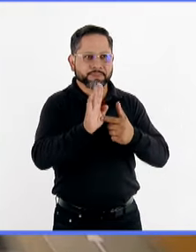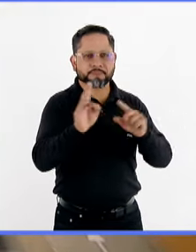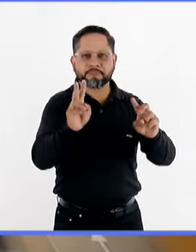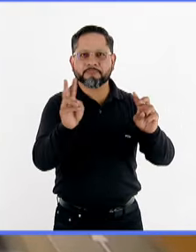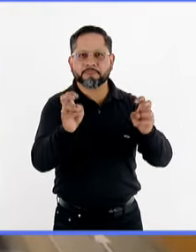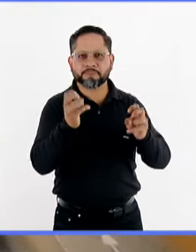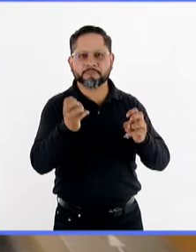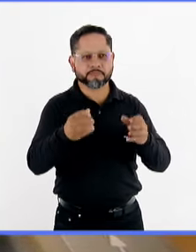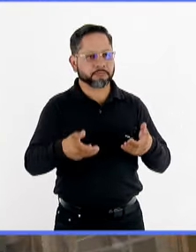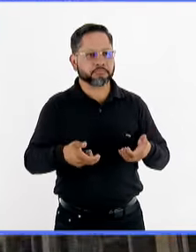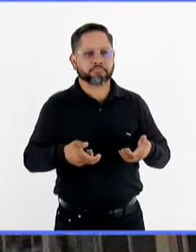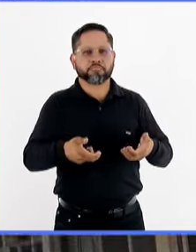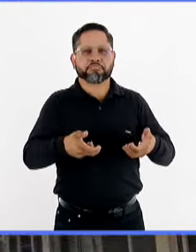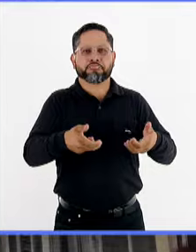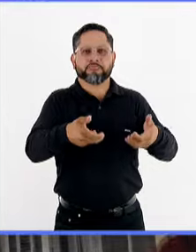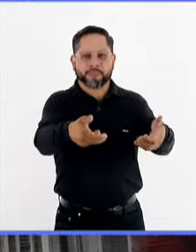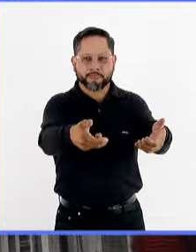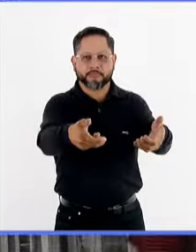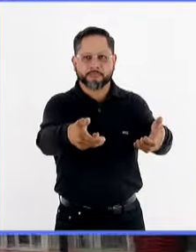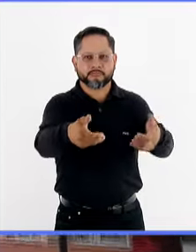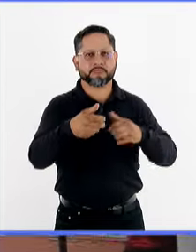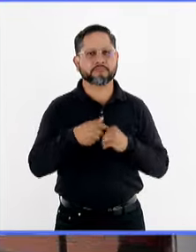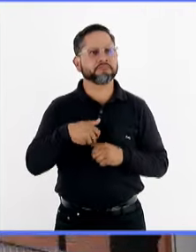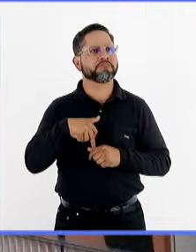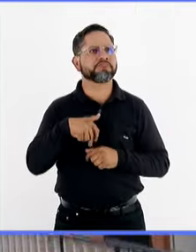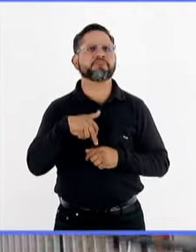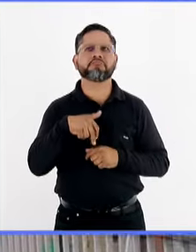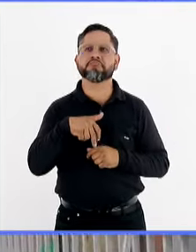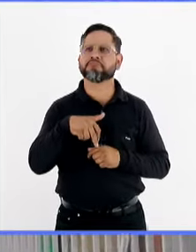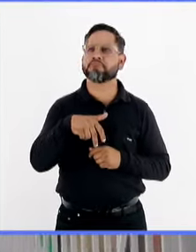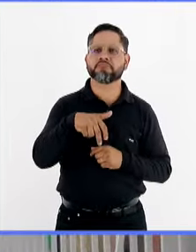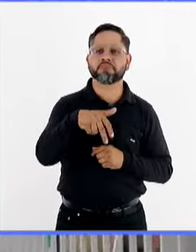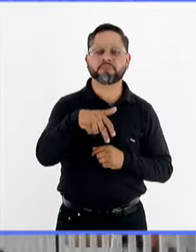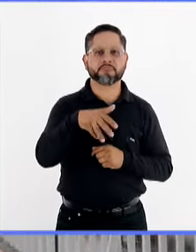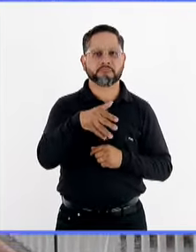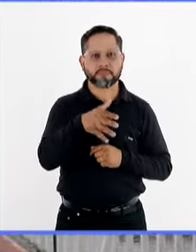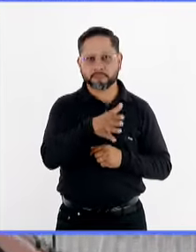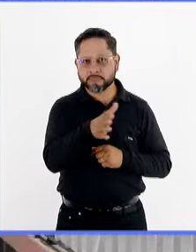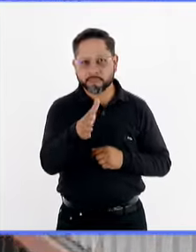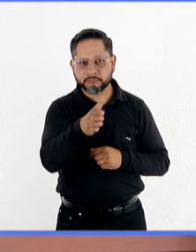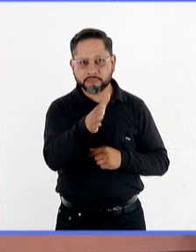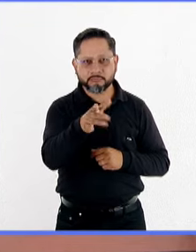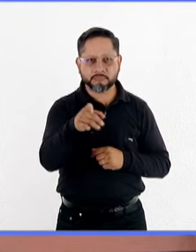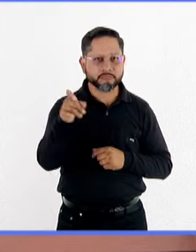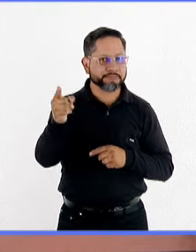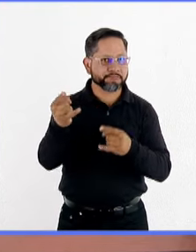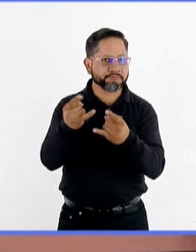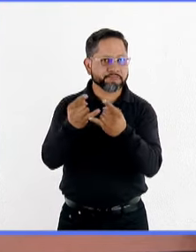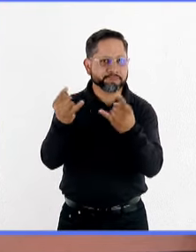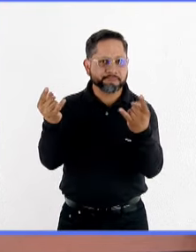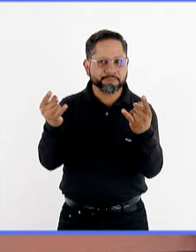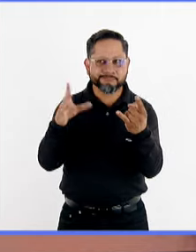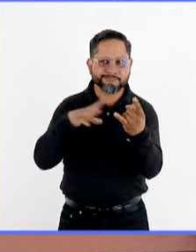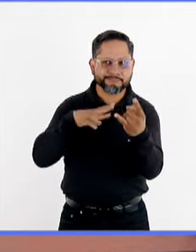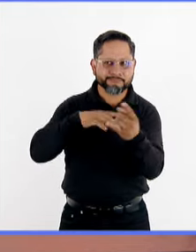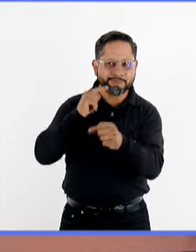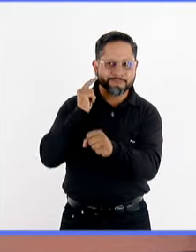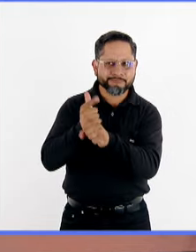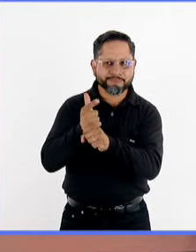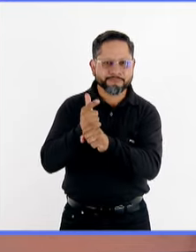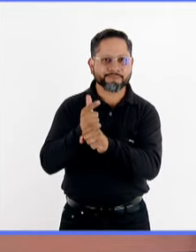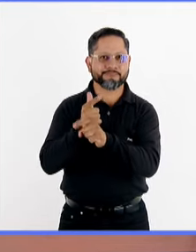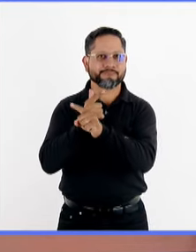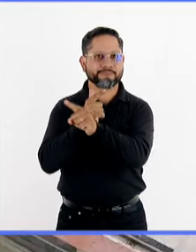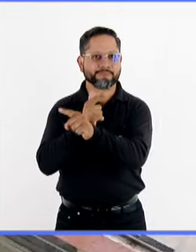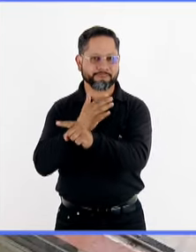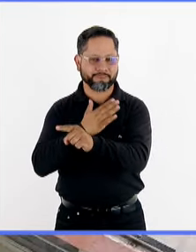fue las calles y yo relacioné como las calles con, pues igual, historias, ¿no? Y una historia mía de